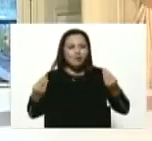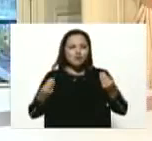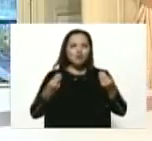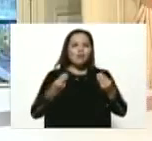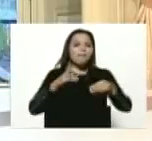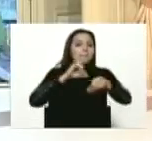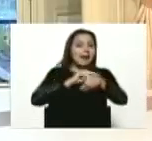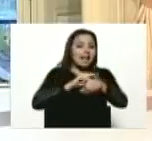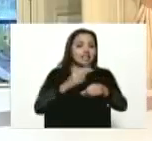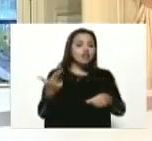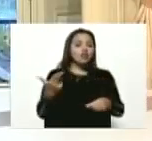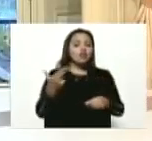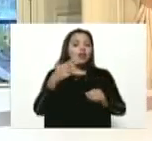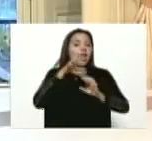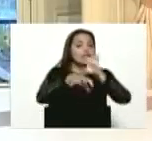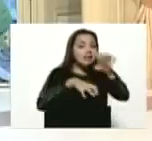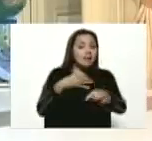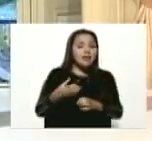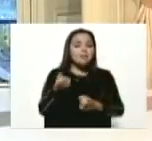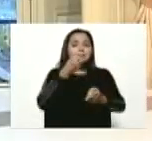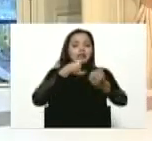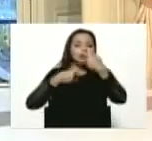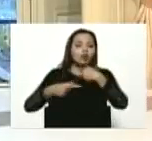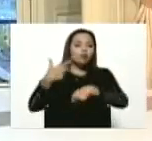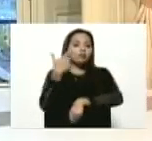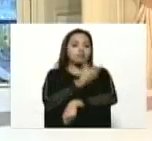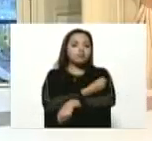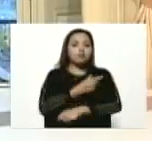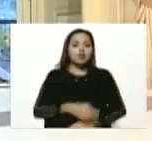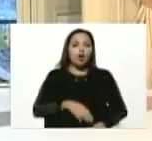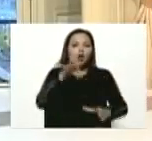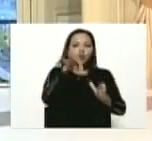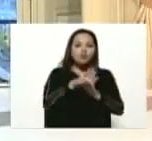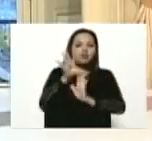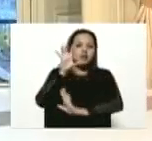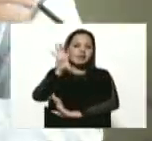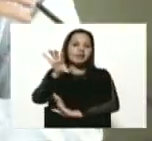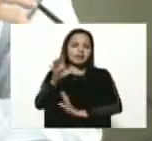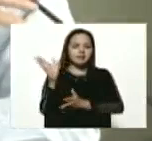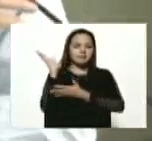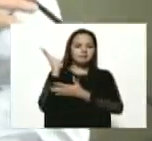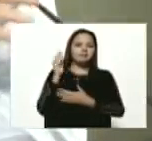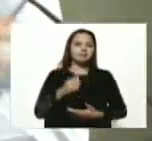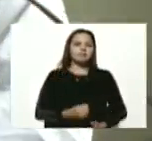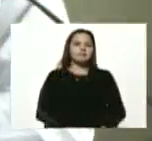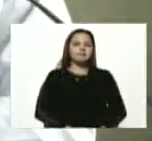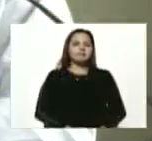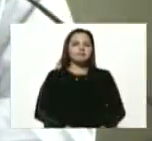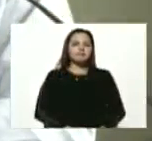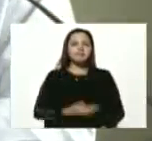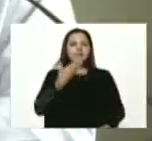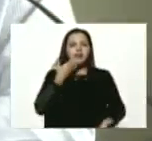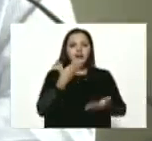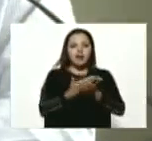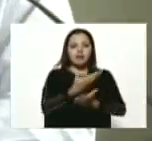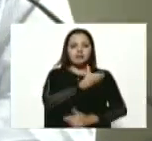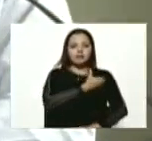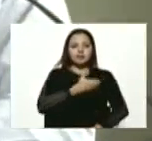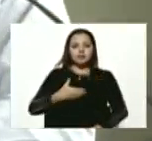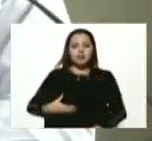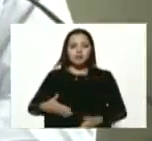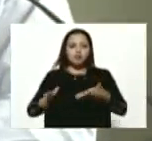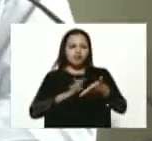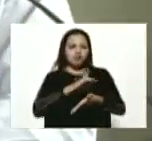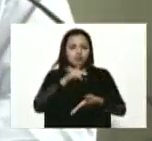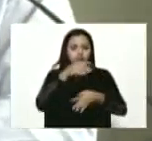veterinaria, vacuna, medicina, cultivando patria. Bueno, gracias, presidente. Y en el marco de lo que